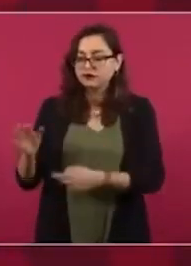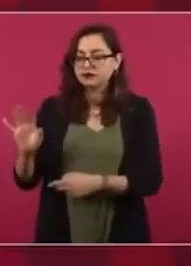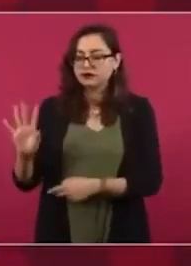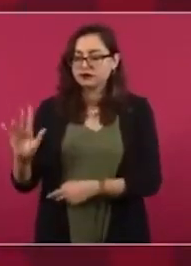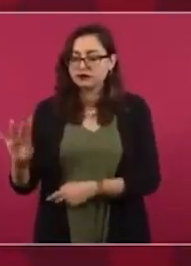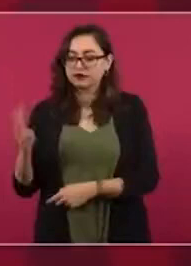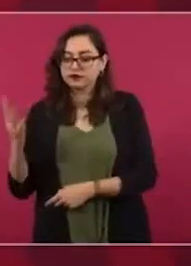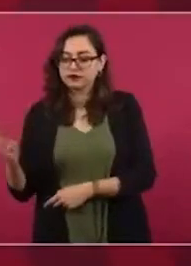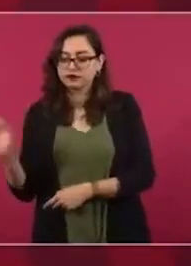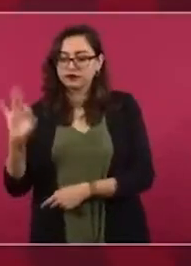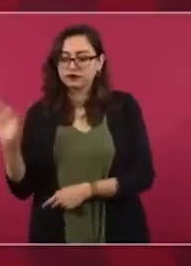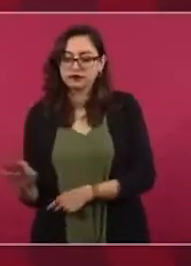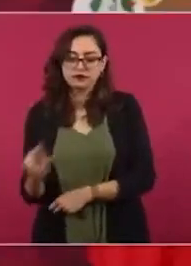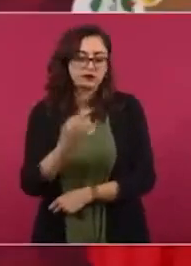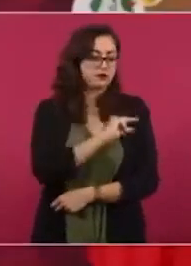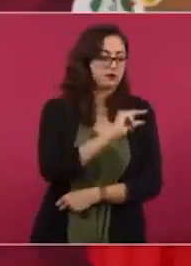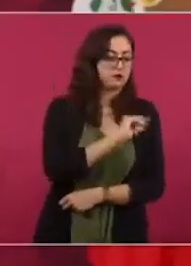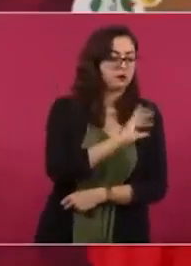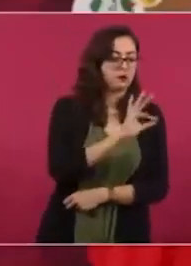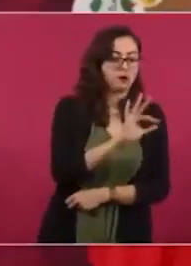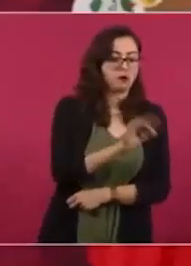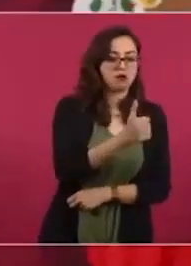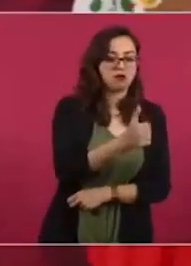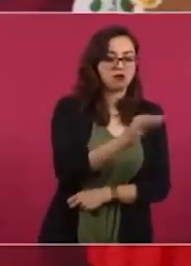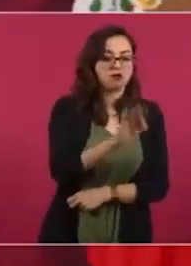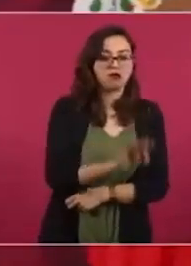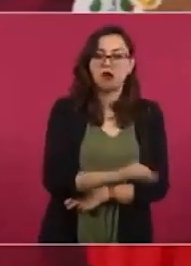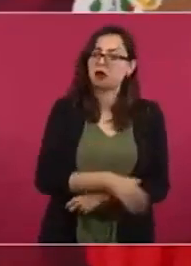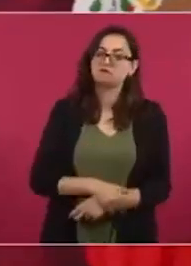46 los particulares. No,